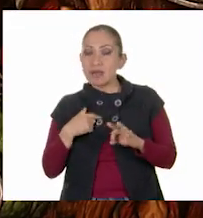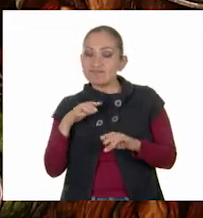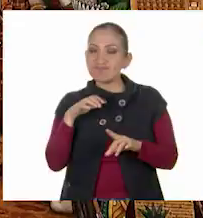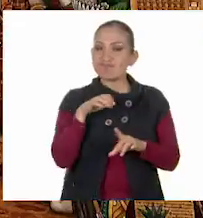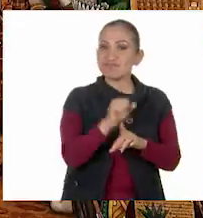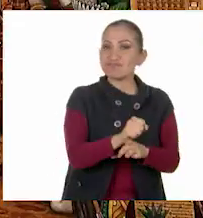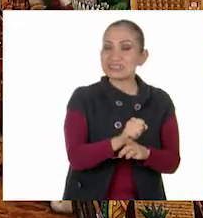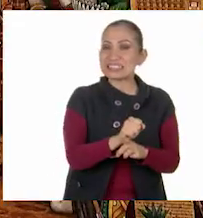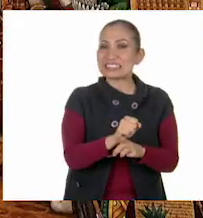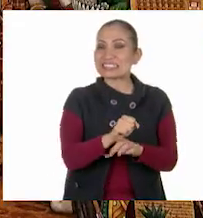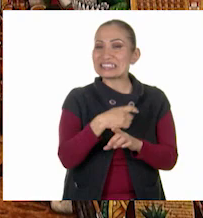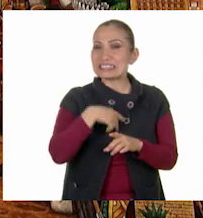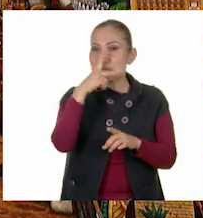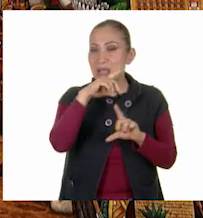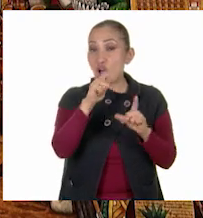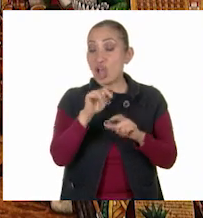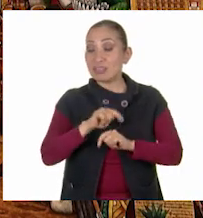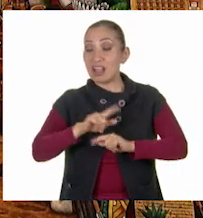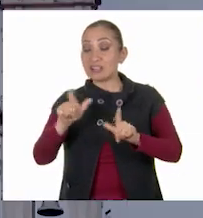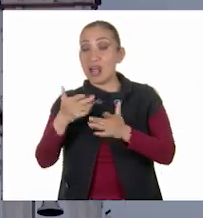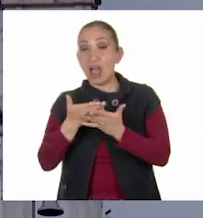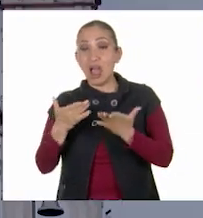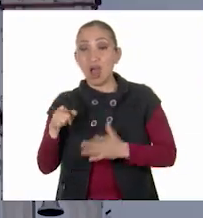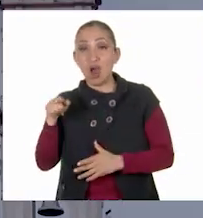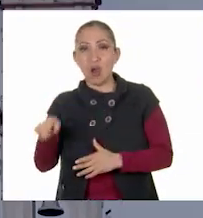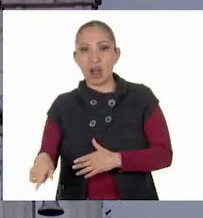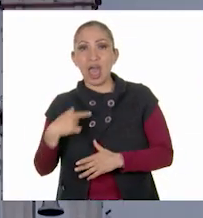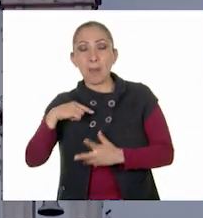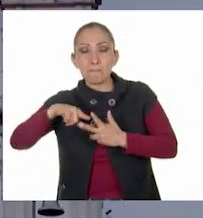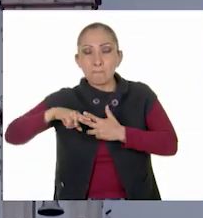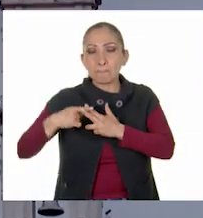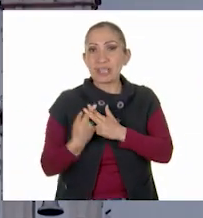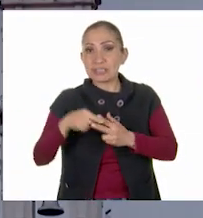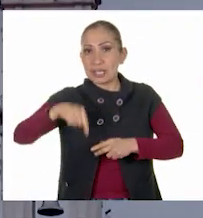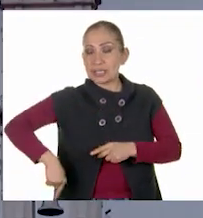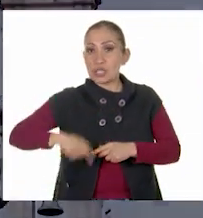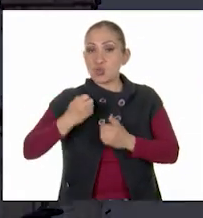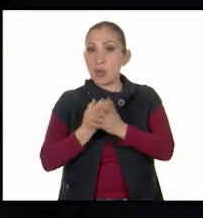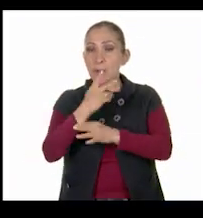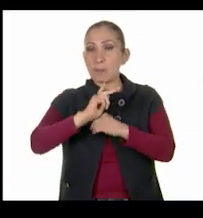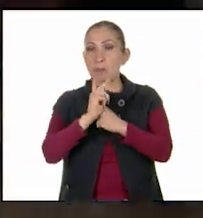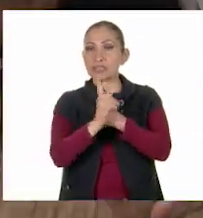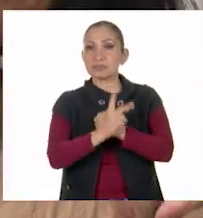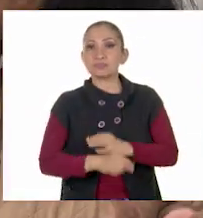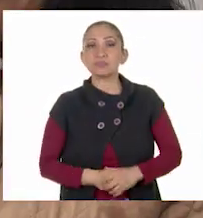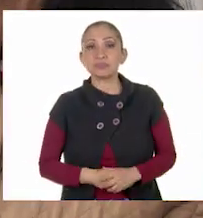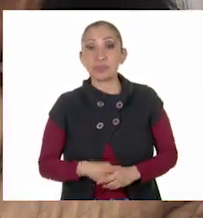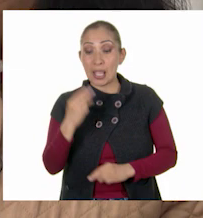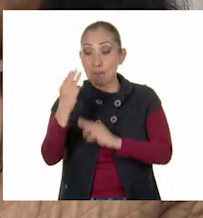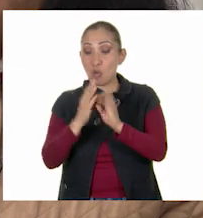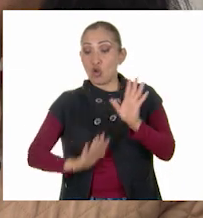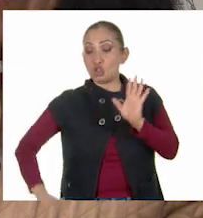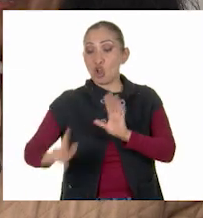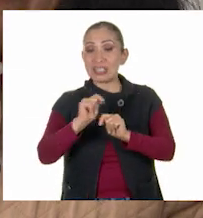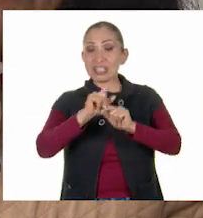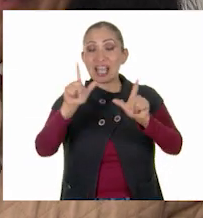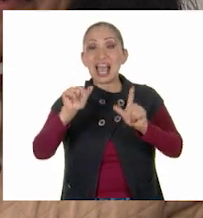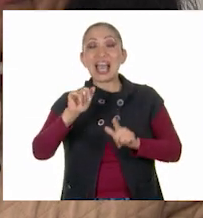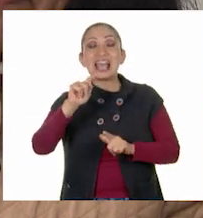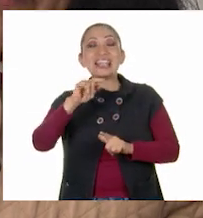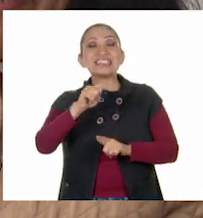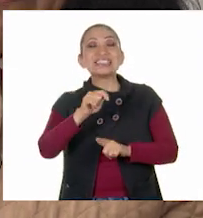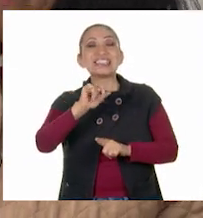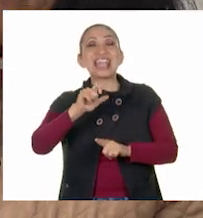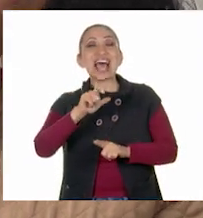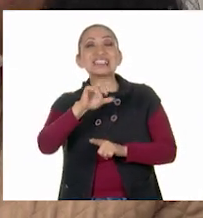conquista. Tlaxcala se convirtió así en cuna de la nación. En el mundo de Tlaxcala había tiaxcas,